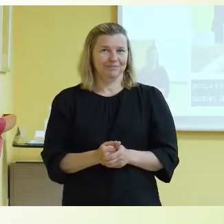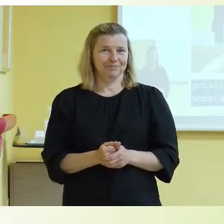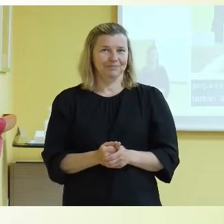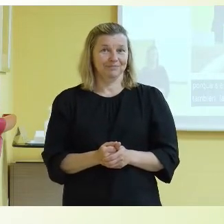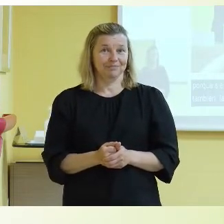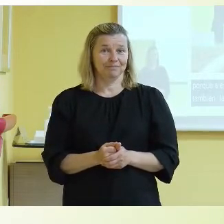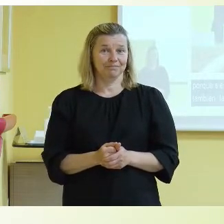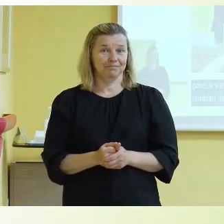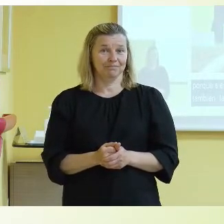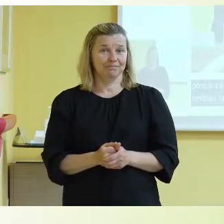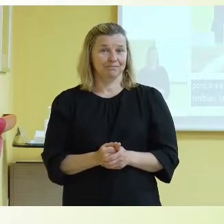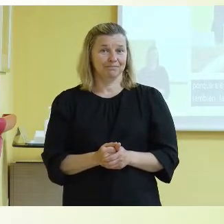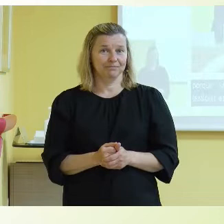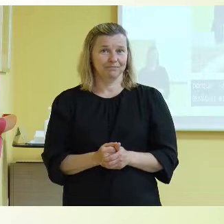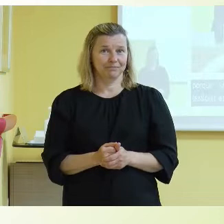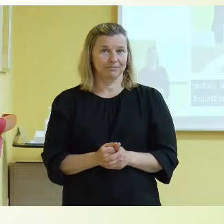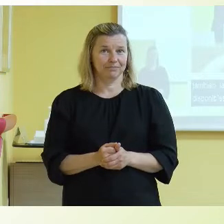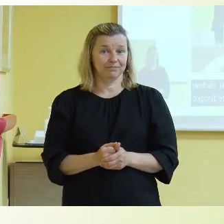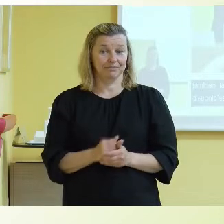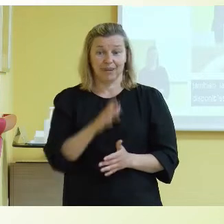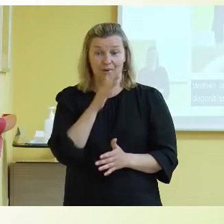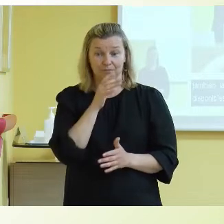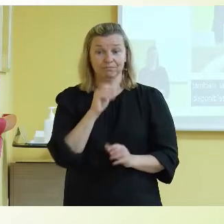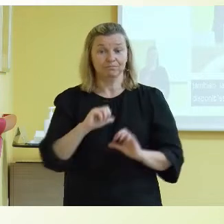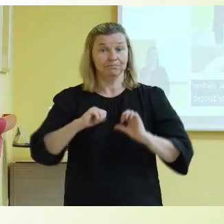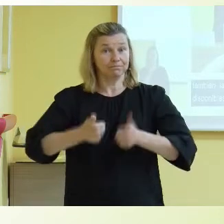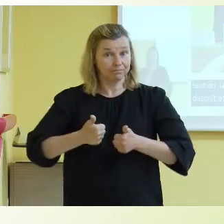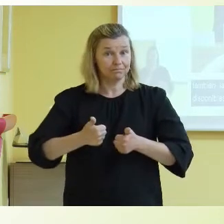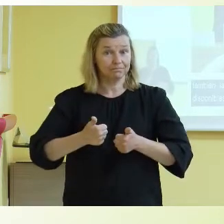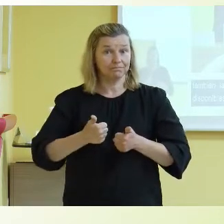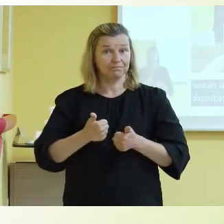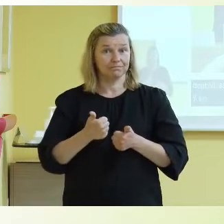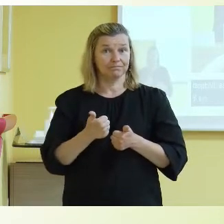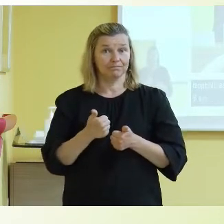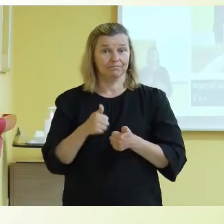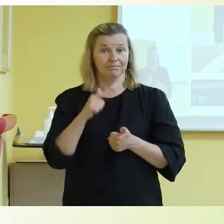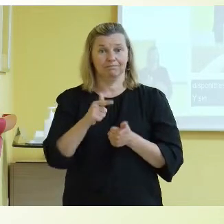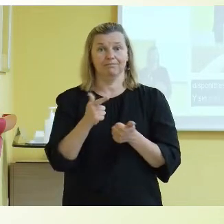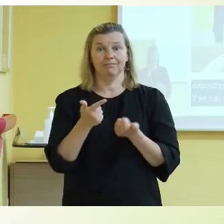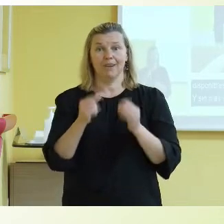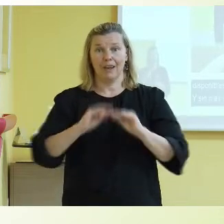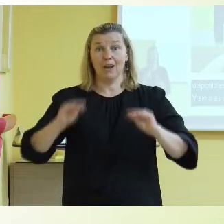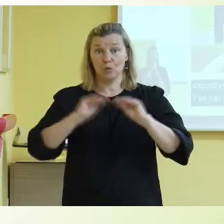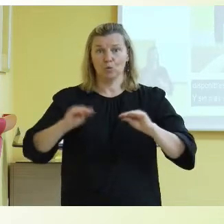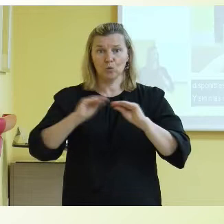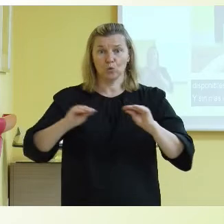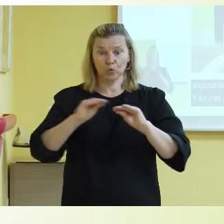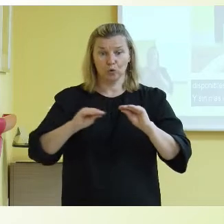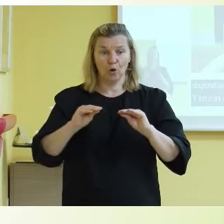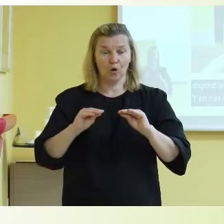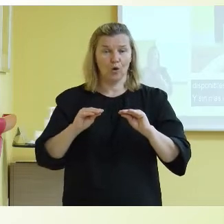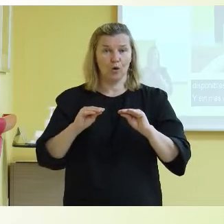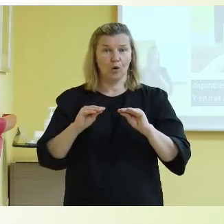Y sin más, vamos a empezar, vamos a iniciar este curso, y a mí me queda sobre